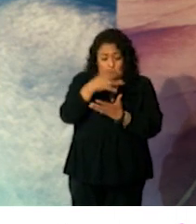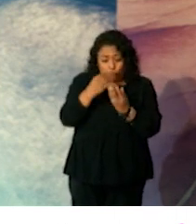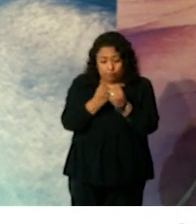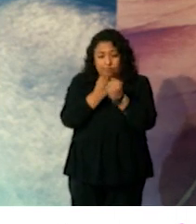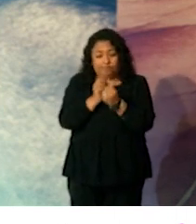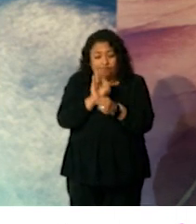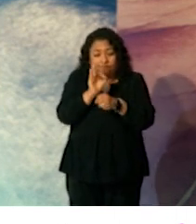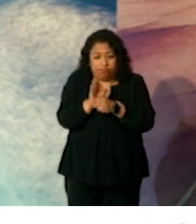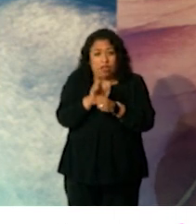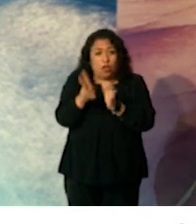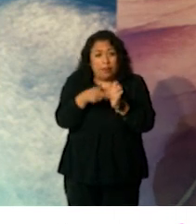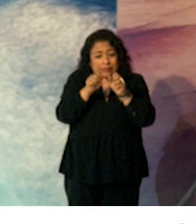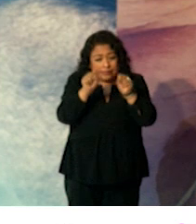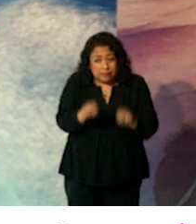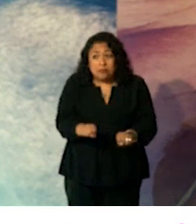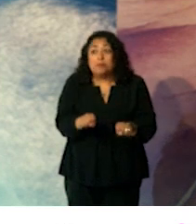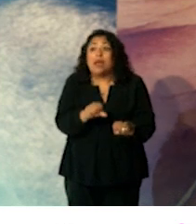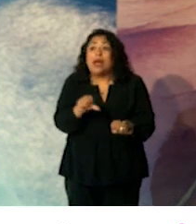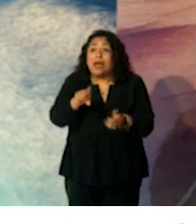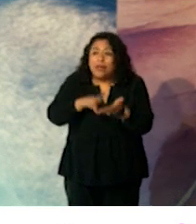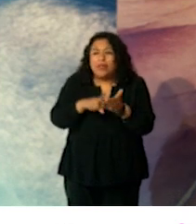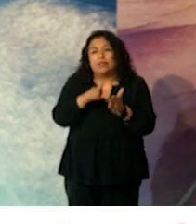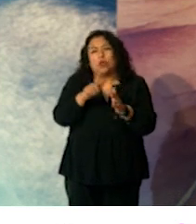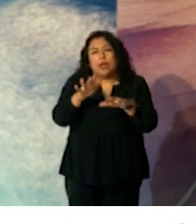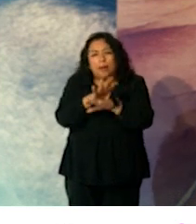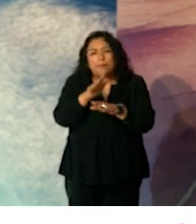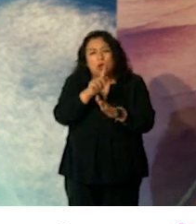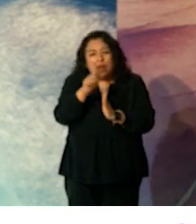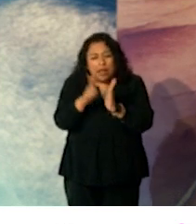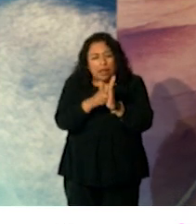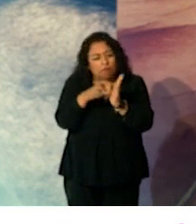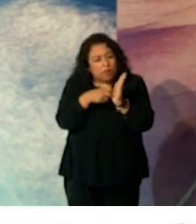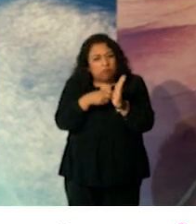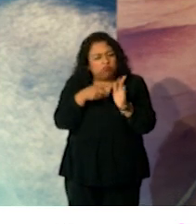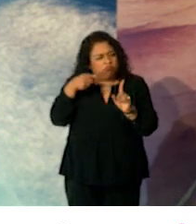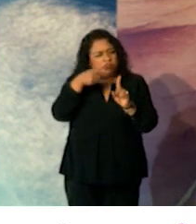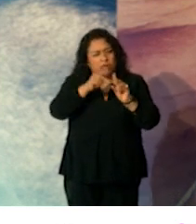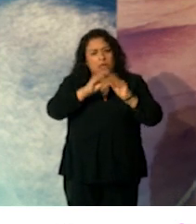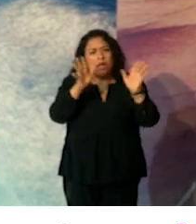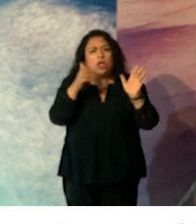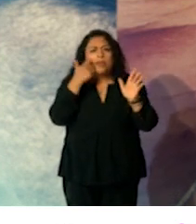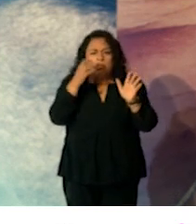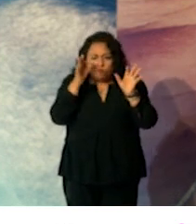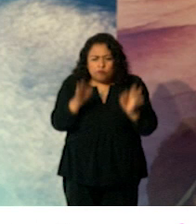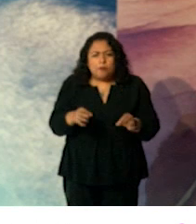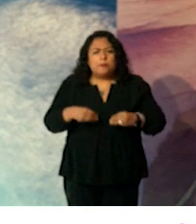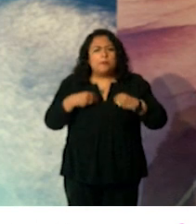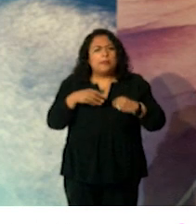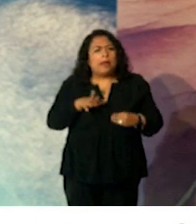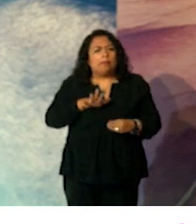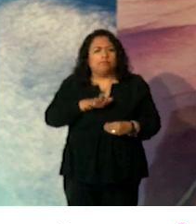con acciones sistémicas y cabildero de reformas legislativas, todo ello con un claro propósito: mejorar la calidad de vida de